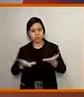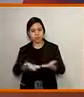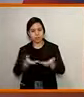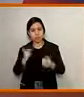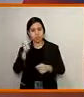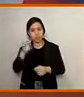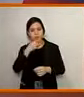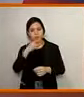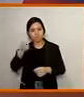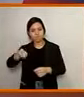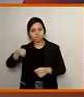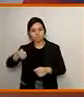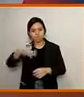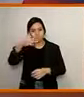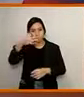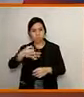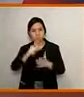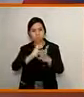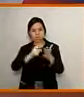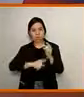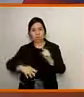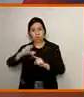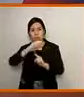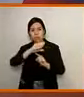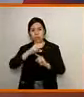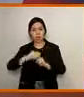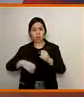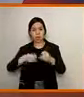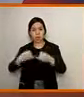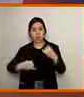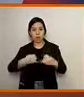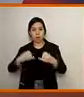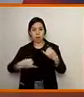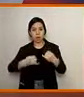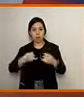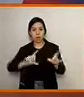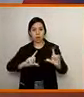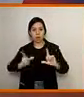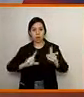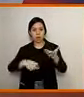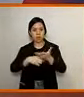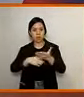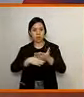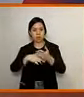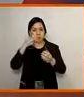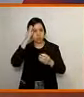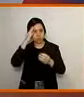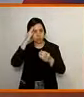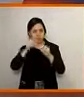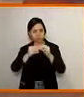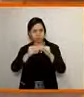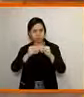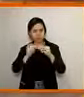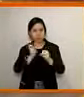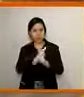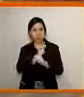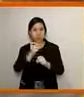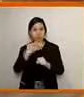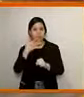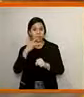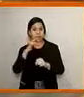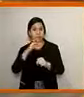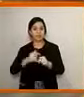nuestro notario, quien da fe de la legalidad de cada uno de nuestros juegos. Preparen sus boletitos porque vamos a conocer el primer número afortunado.